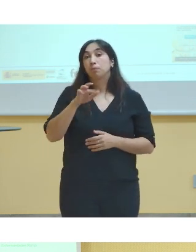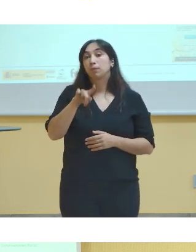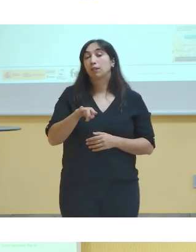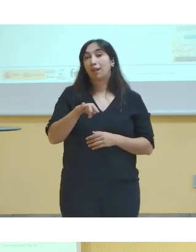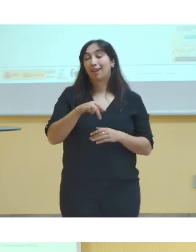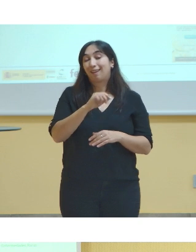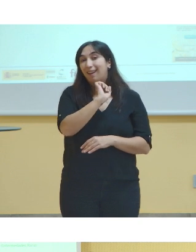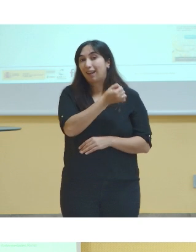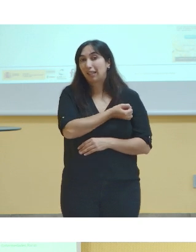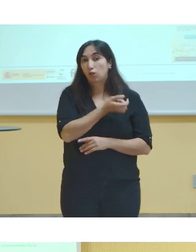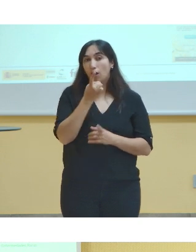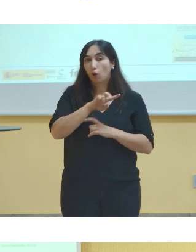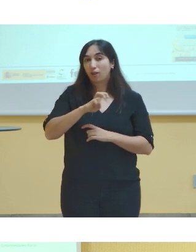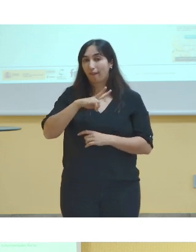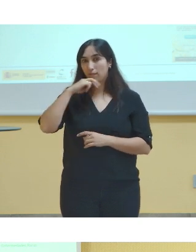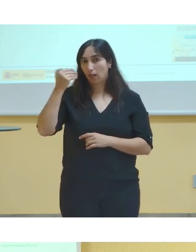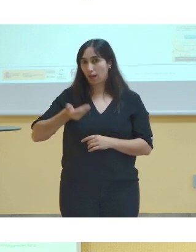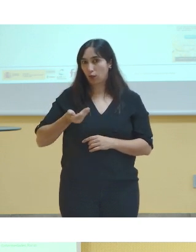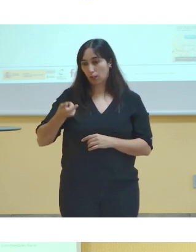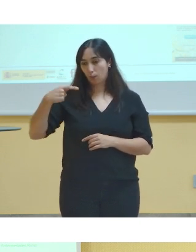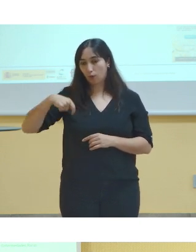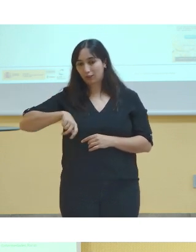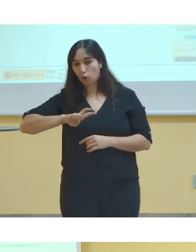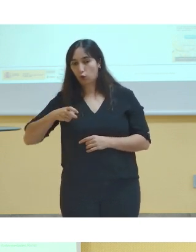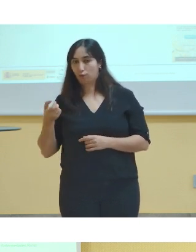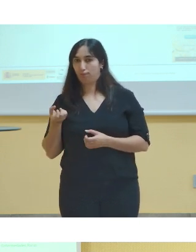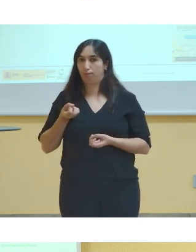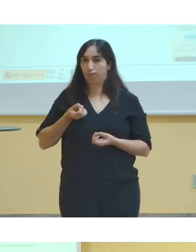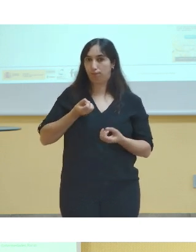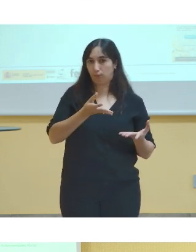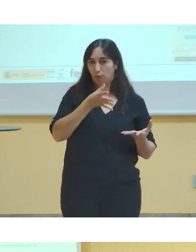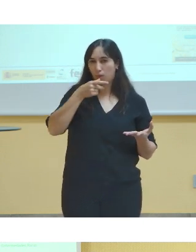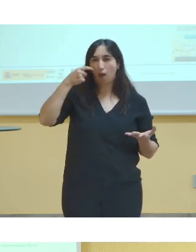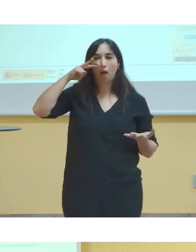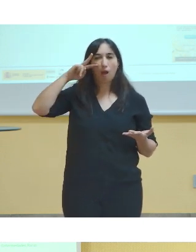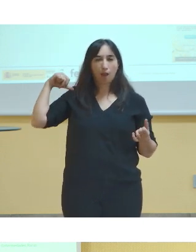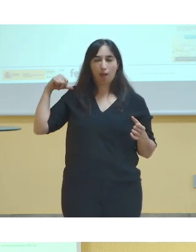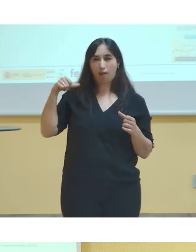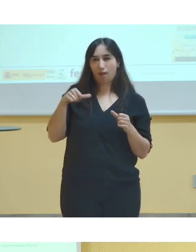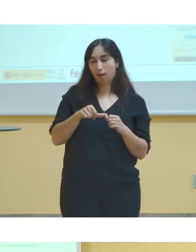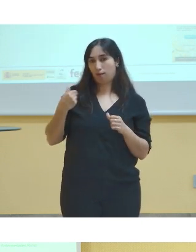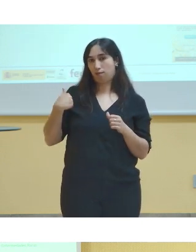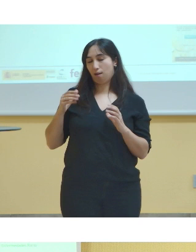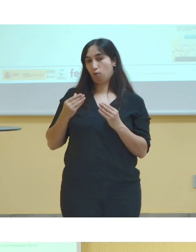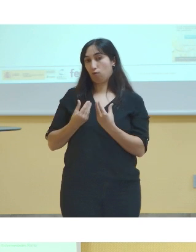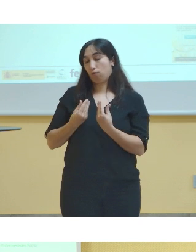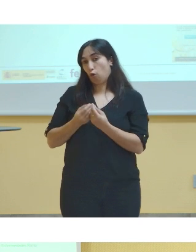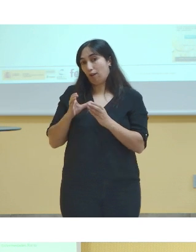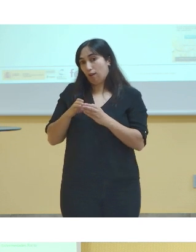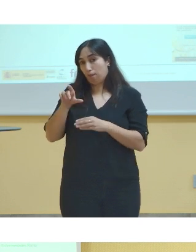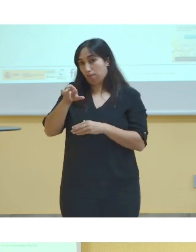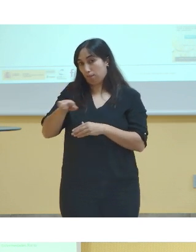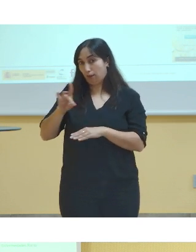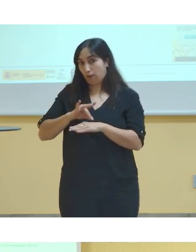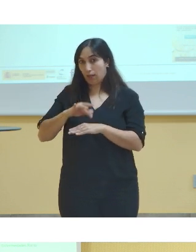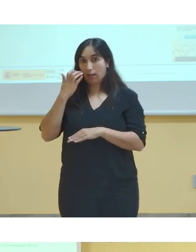se complementa con la información muy valiosa que proporcionan profesionales que tienen una amplia trayectoria en un grupo de enfermedades raras y tienen acceso y contacto continuo